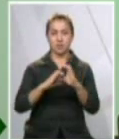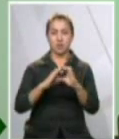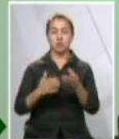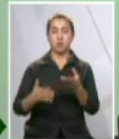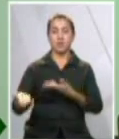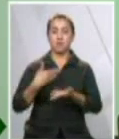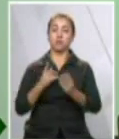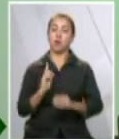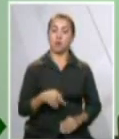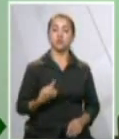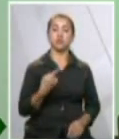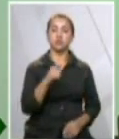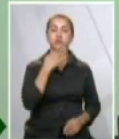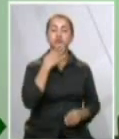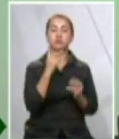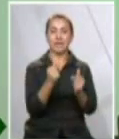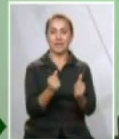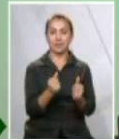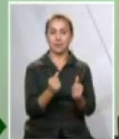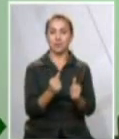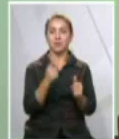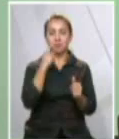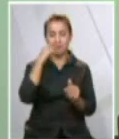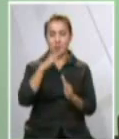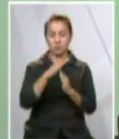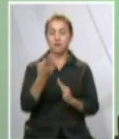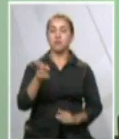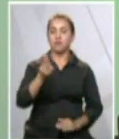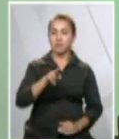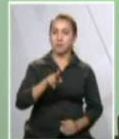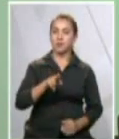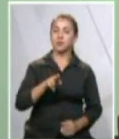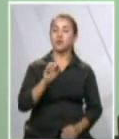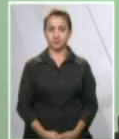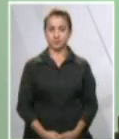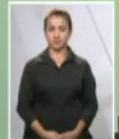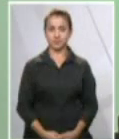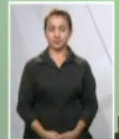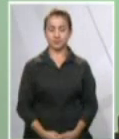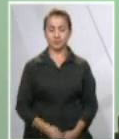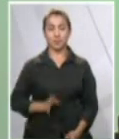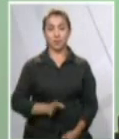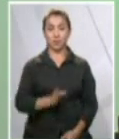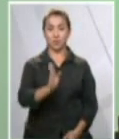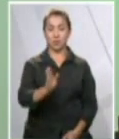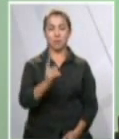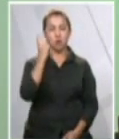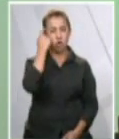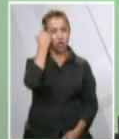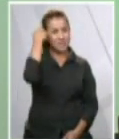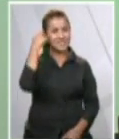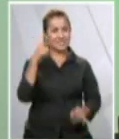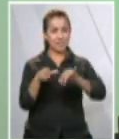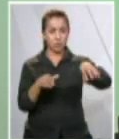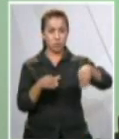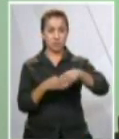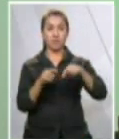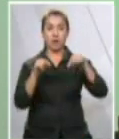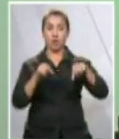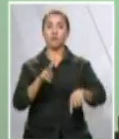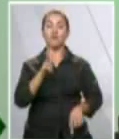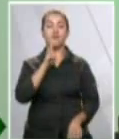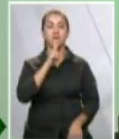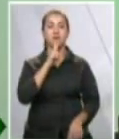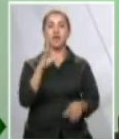devuelto a nosotros su talento. Vamos a hacer una pausa y vamos a volver con Alberto Vega. Continuamos en Conciencia Inclusiva, hoy día